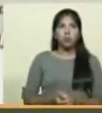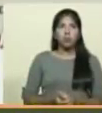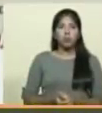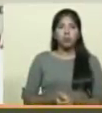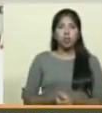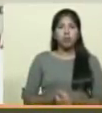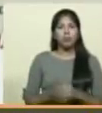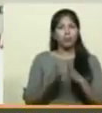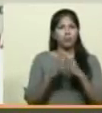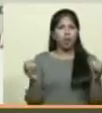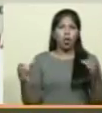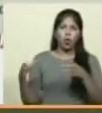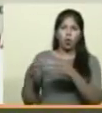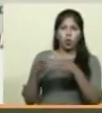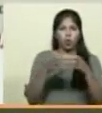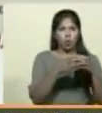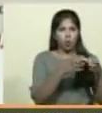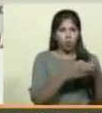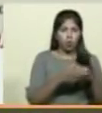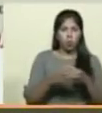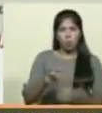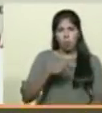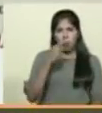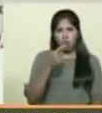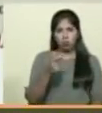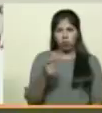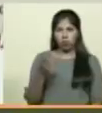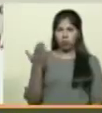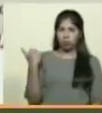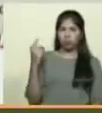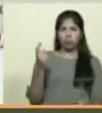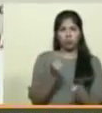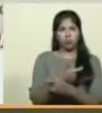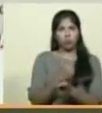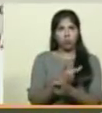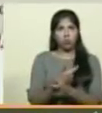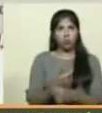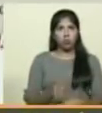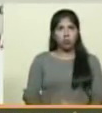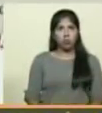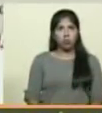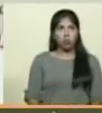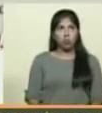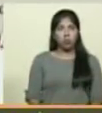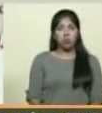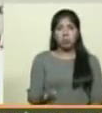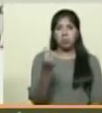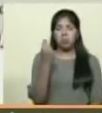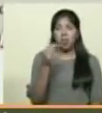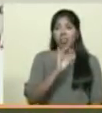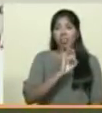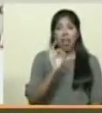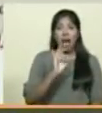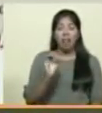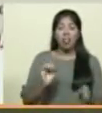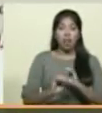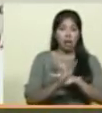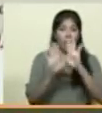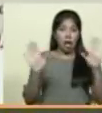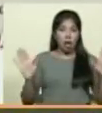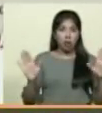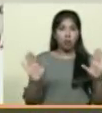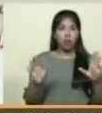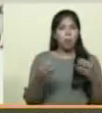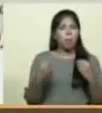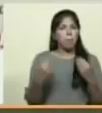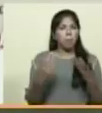los partidos desde el mes de agosto pasado y que no han recibido por parte de estos ninguna aclaratoria que aportara a